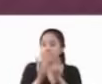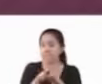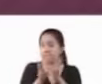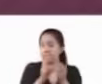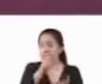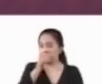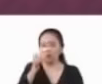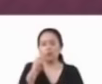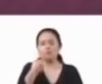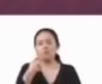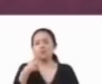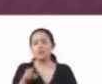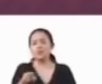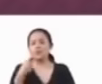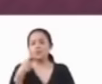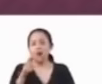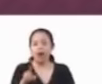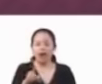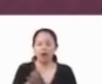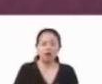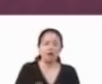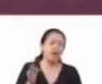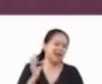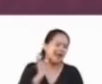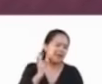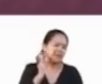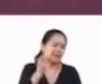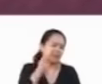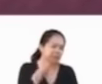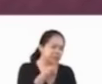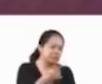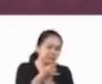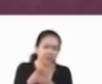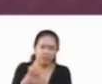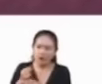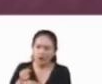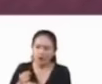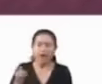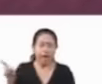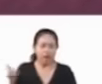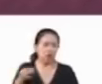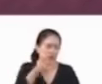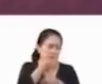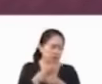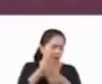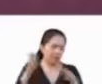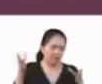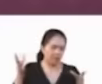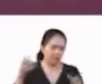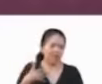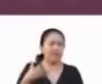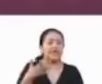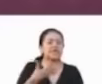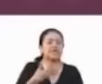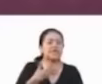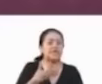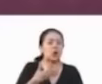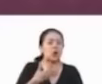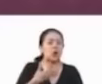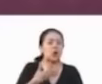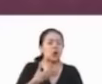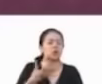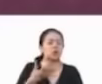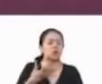una investigación que hace la Fiscalía y que ellos estarán informando. Y tiene que ver, pues, con el problema de la construcción